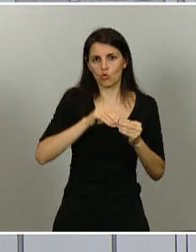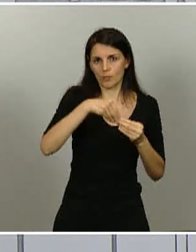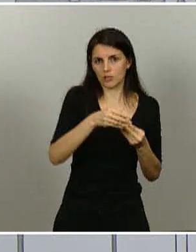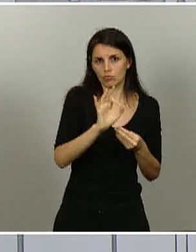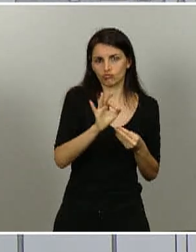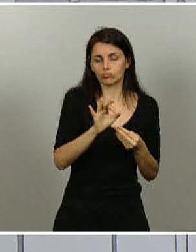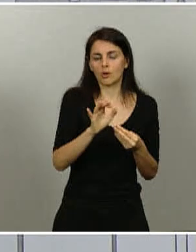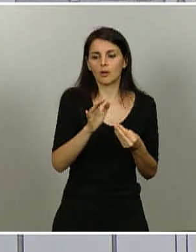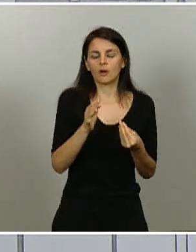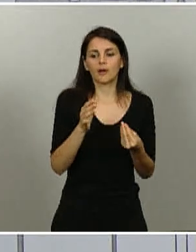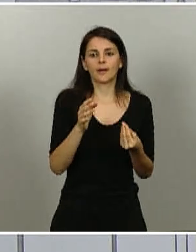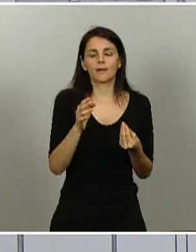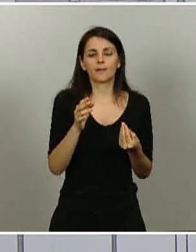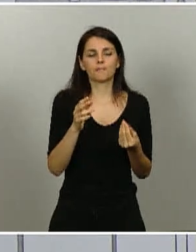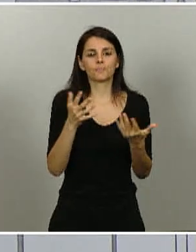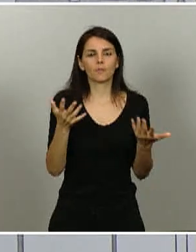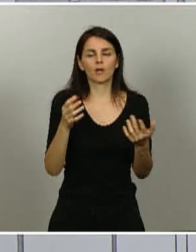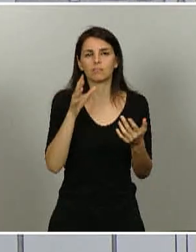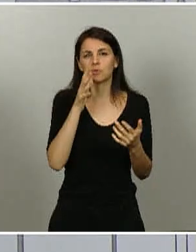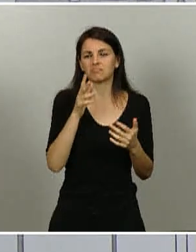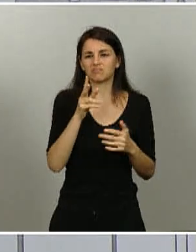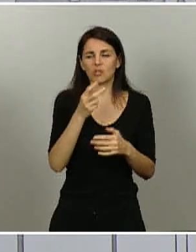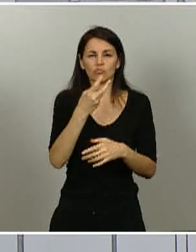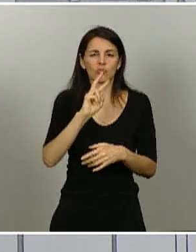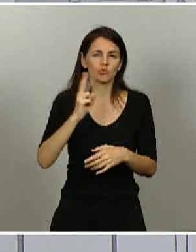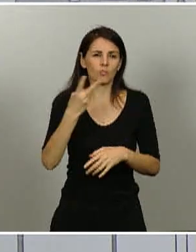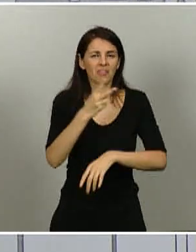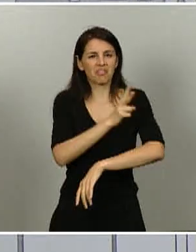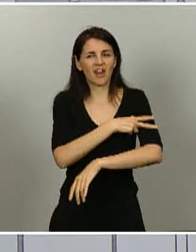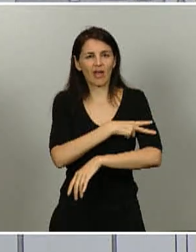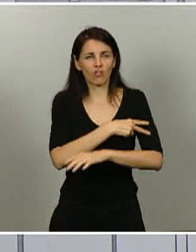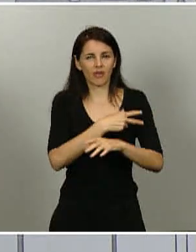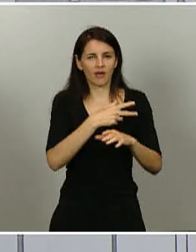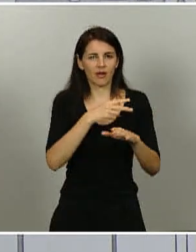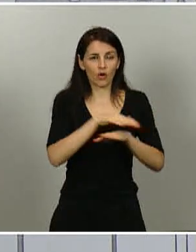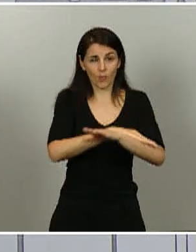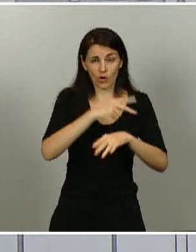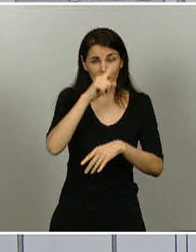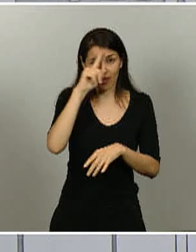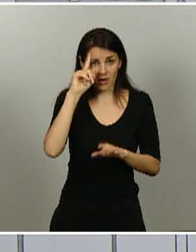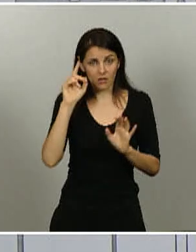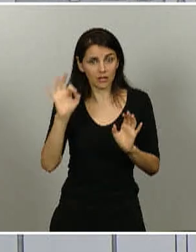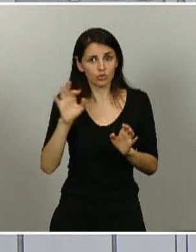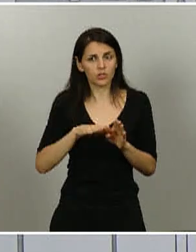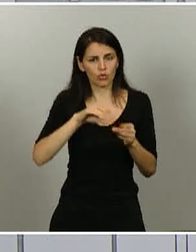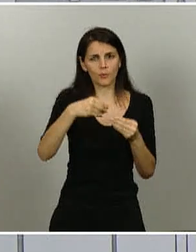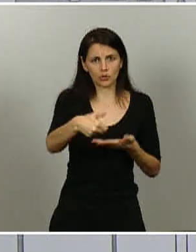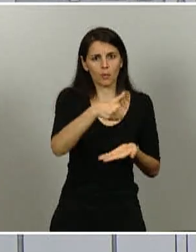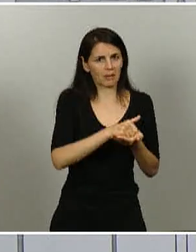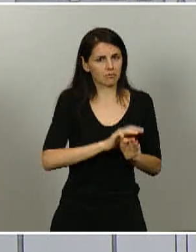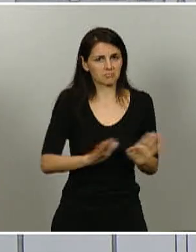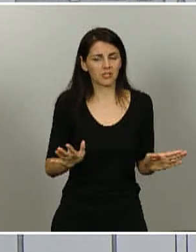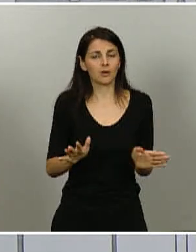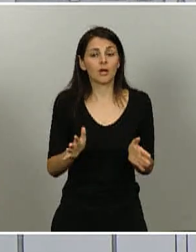el delegado, el subdelegado del Gobierno de Madrid. En este caso, la información o la solicitud de información, no recuerdo en qué